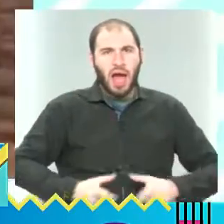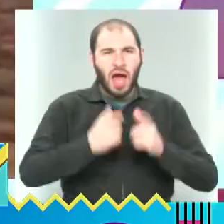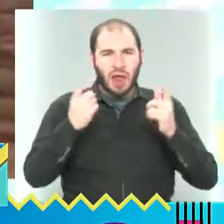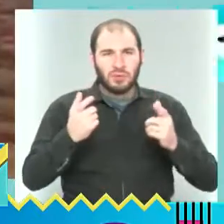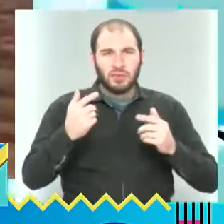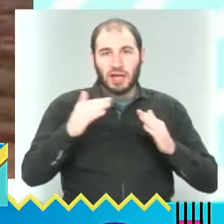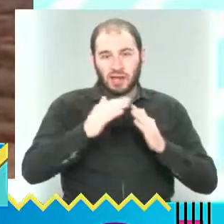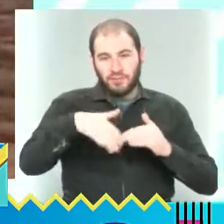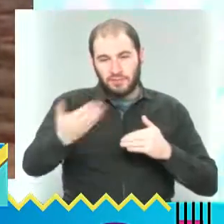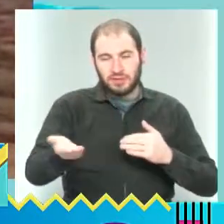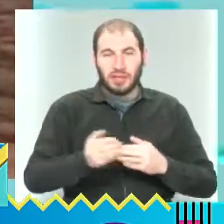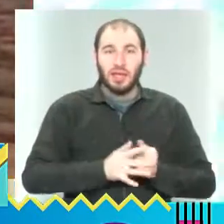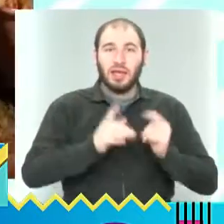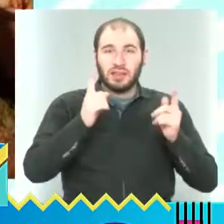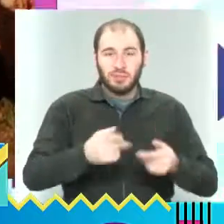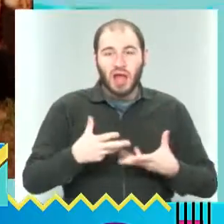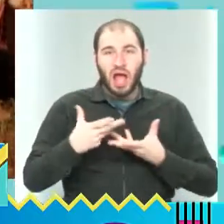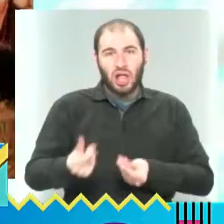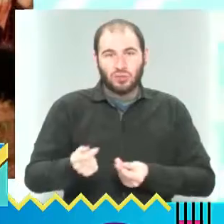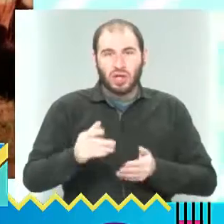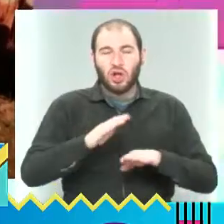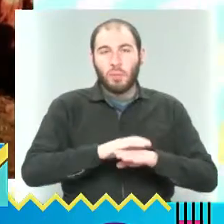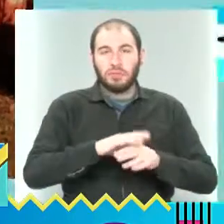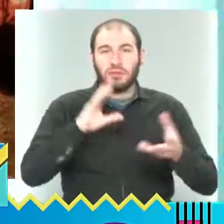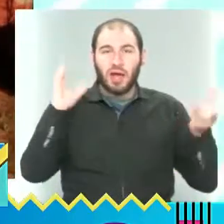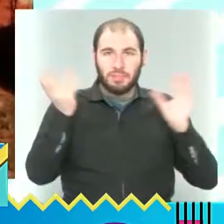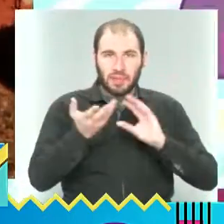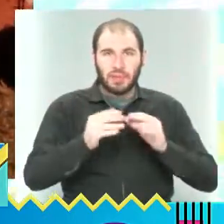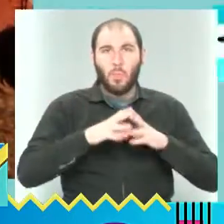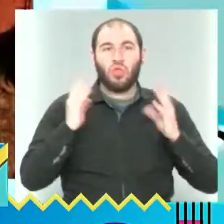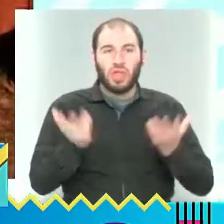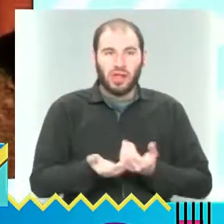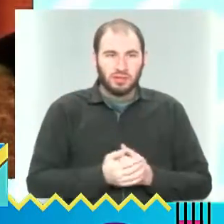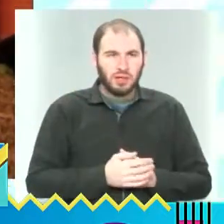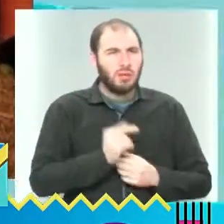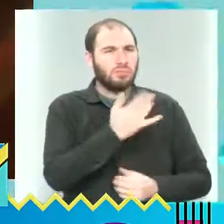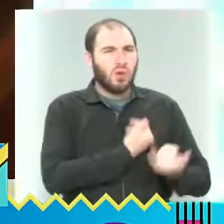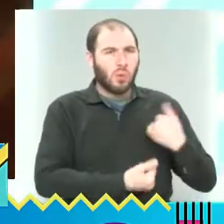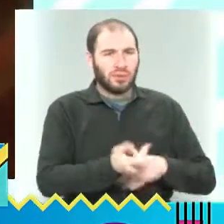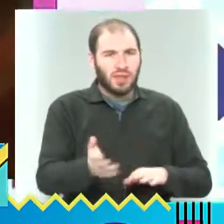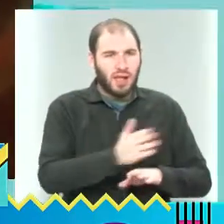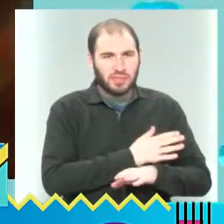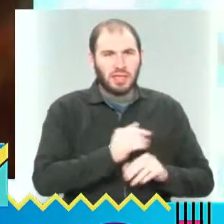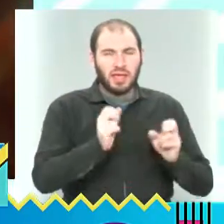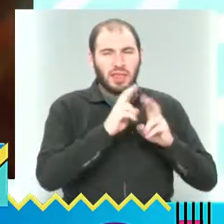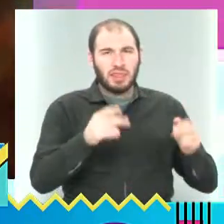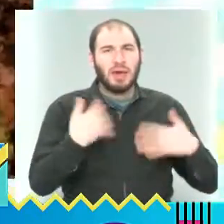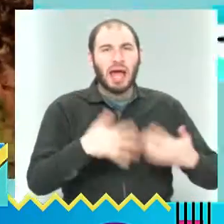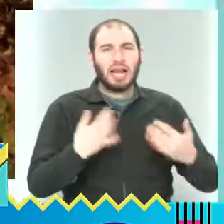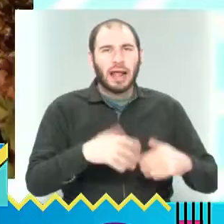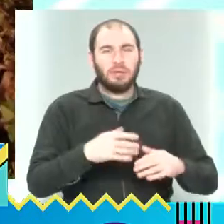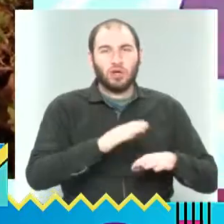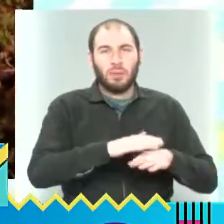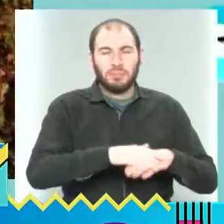enfrente de mi casa es también colaborar con este compromiso ambiental a escala global. Ricardo, usted mencionó más temprano acerca de acelerar